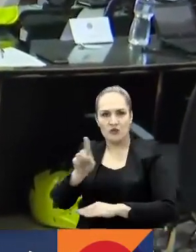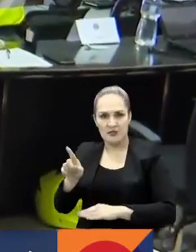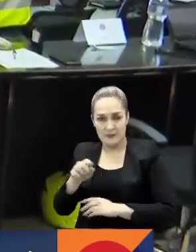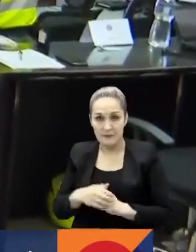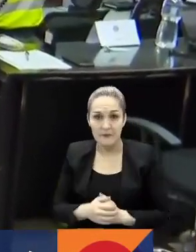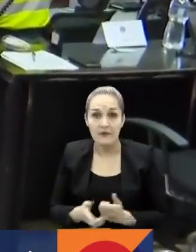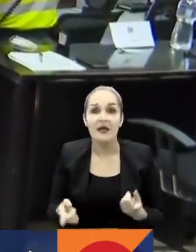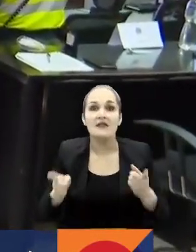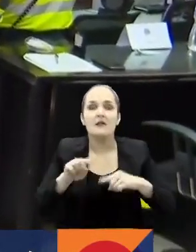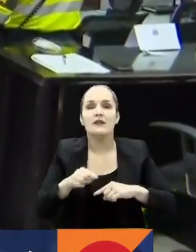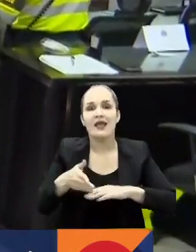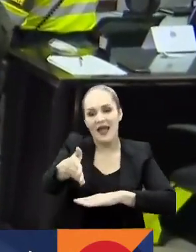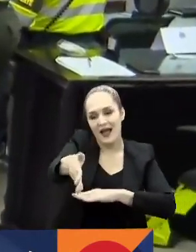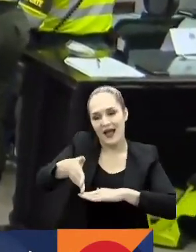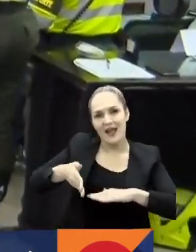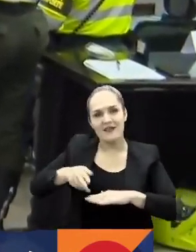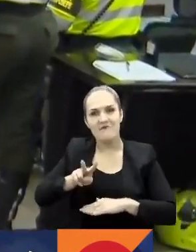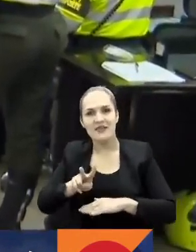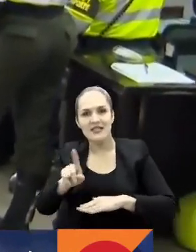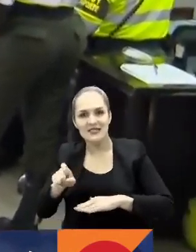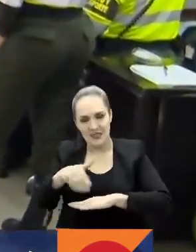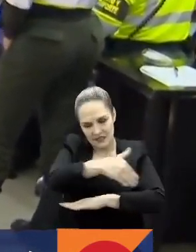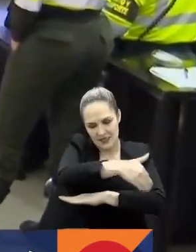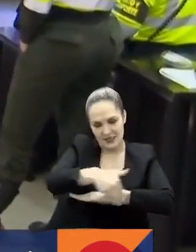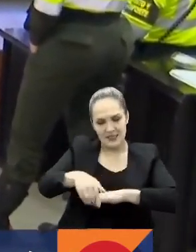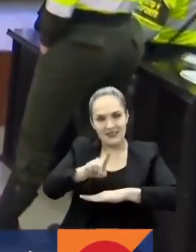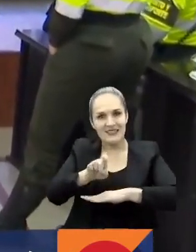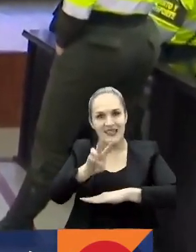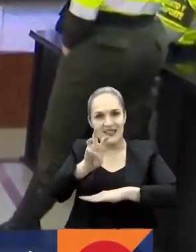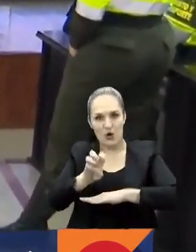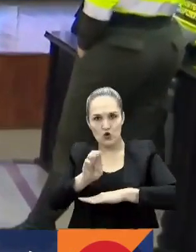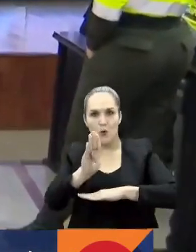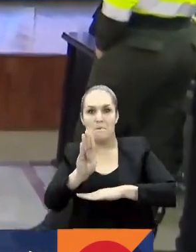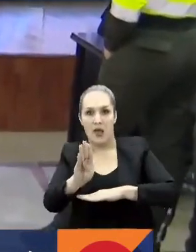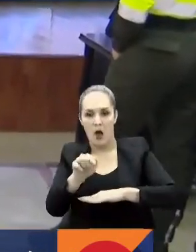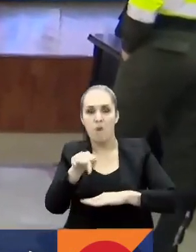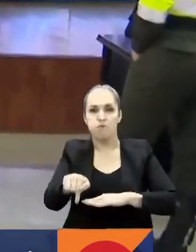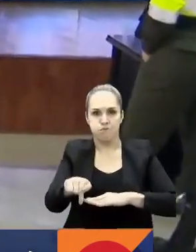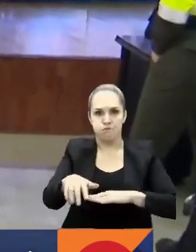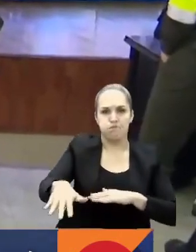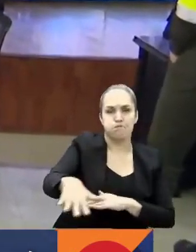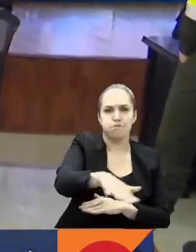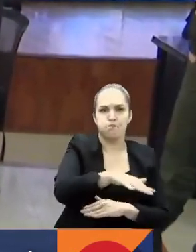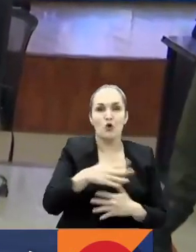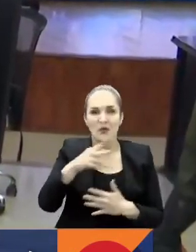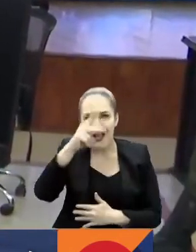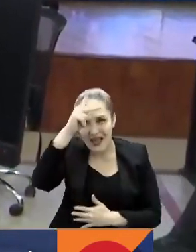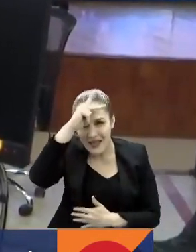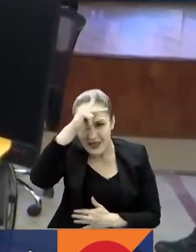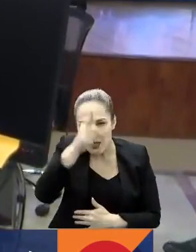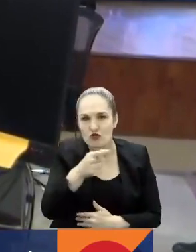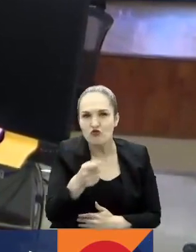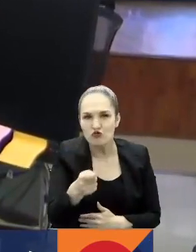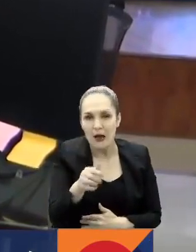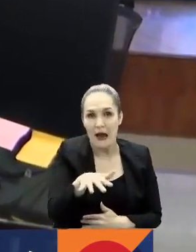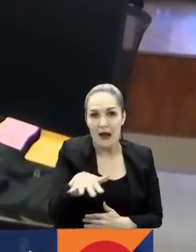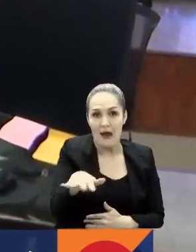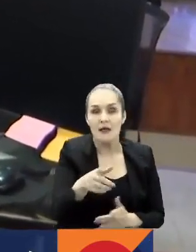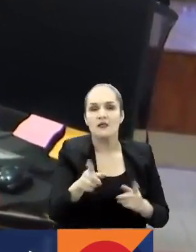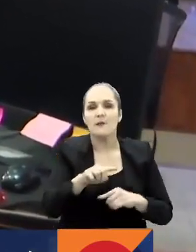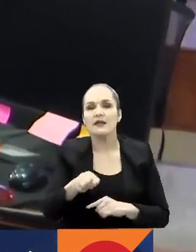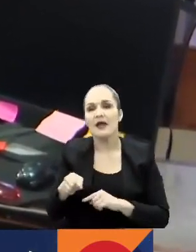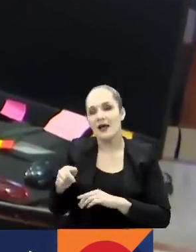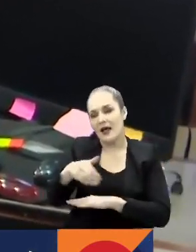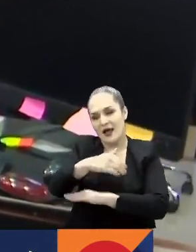la calle 26 con carrera 78B, es el sector de Kennedy, y en la carrera 79C